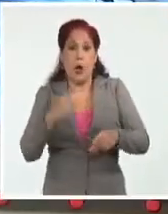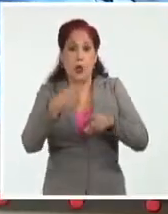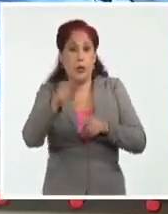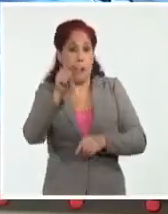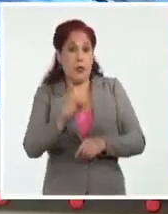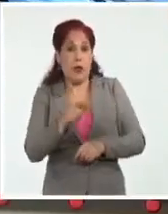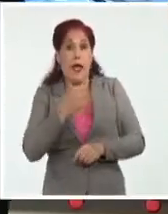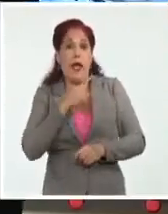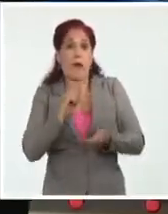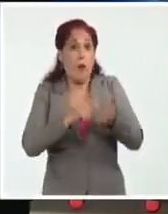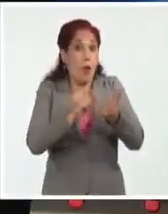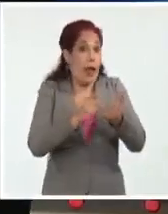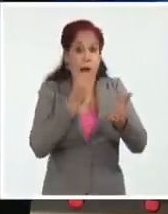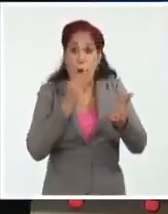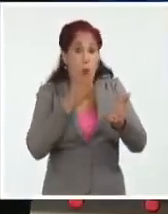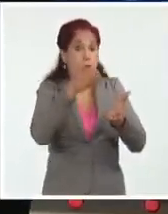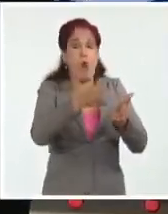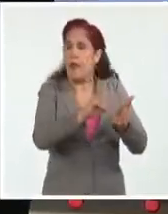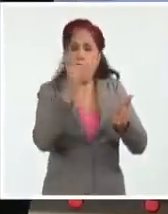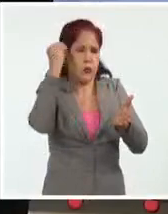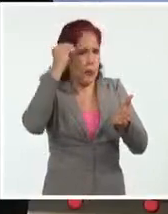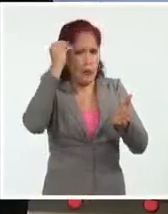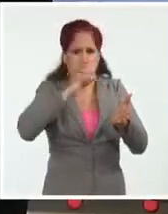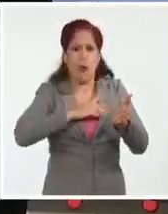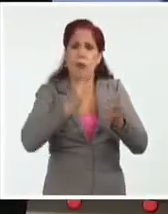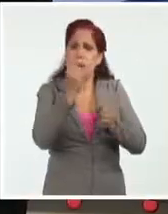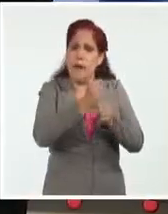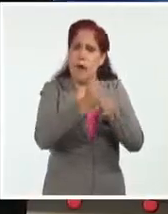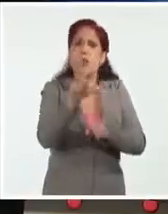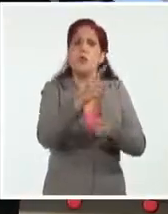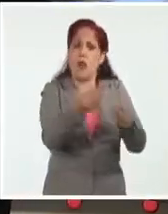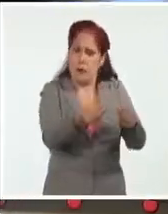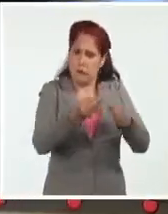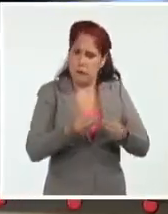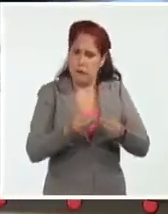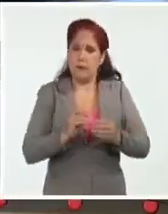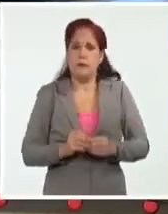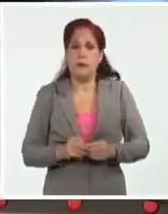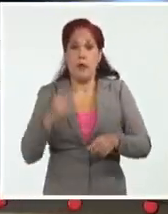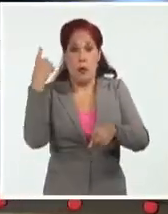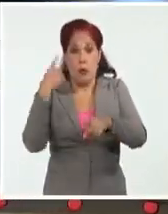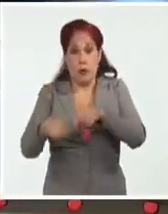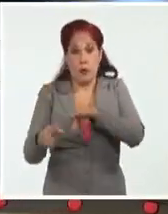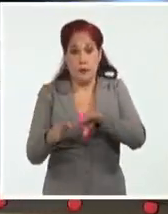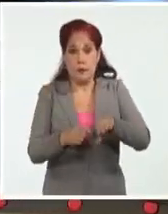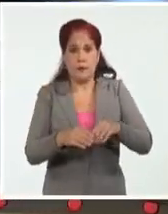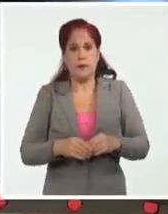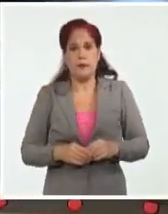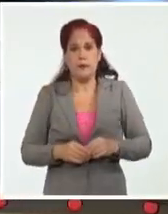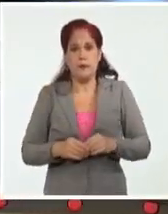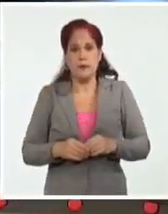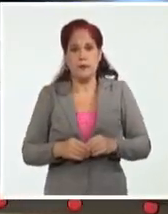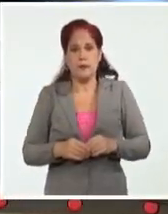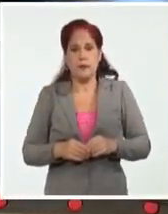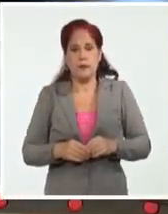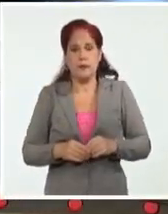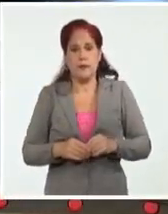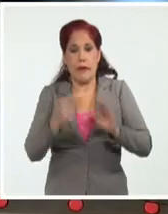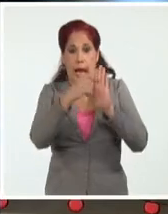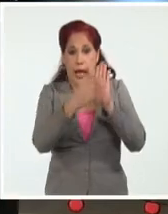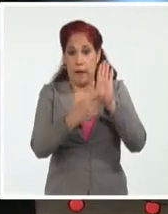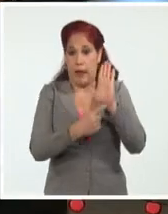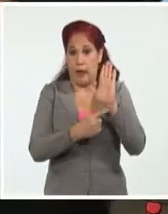no pueden ir hasta las bodegas a buscarlos. Yo voy a compartir con ustedes algunos principios básicos y elementos de lo